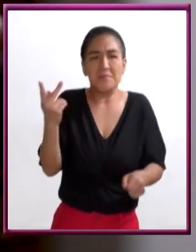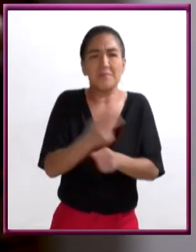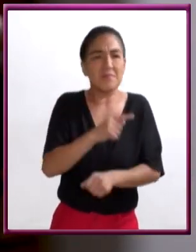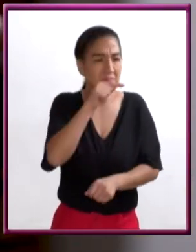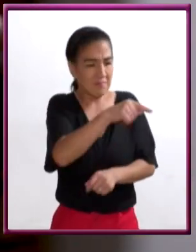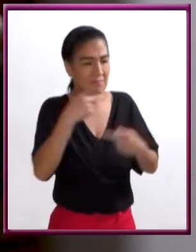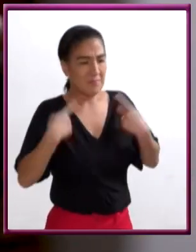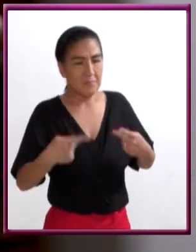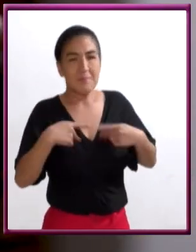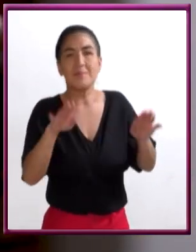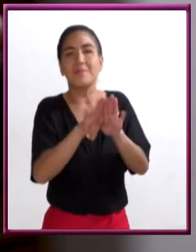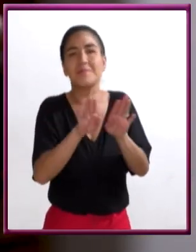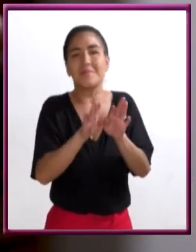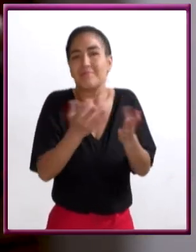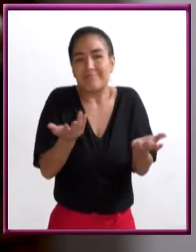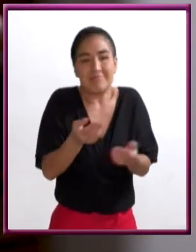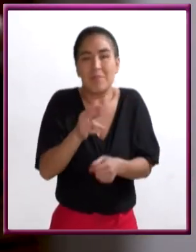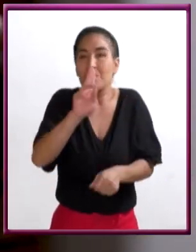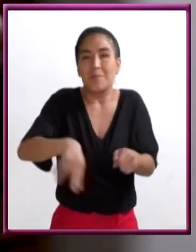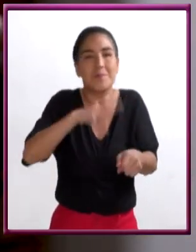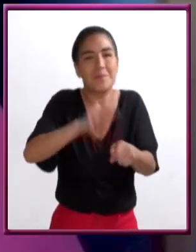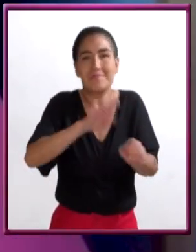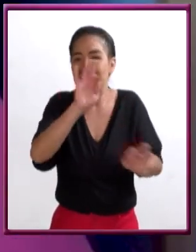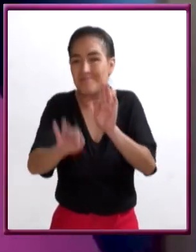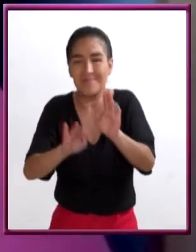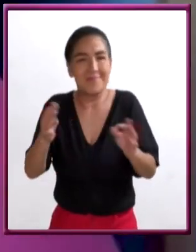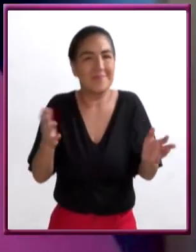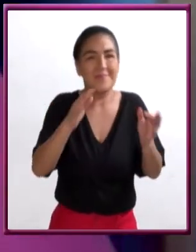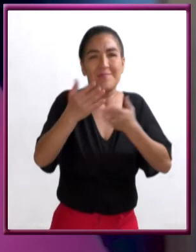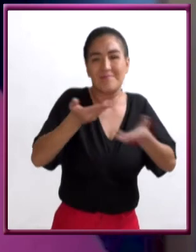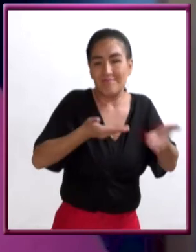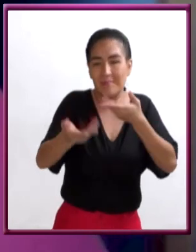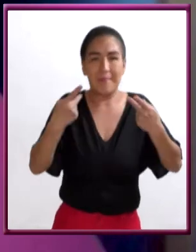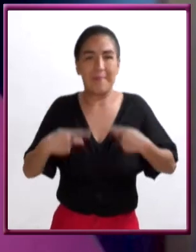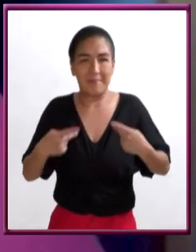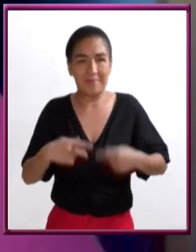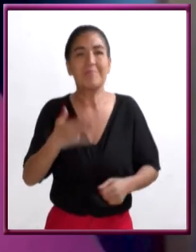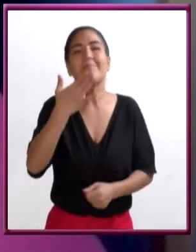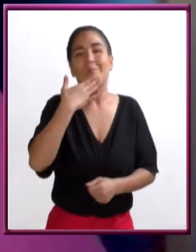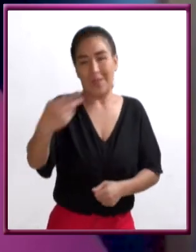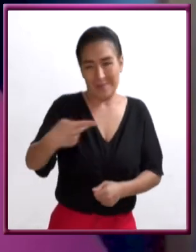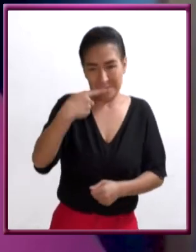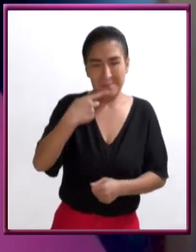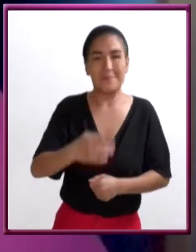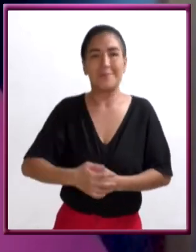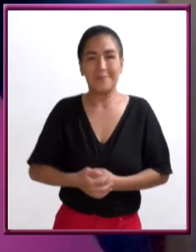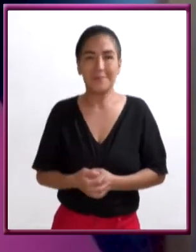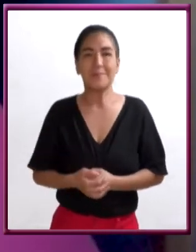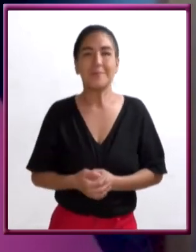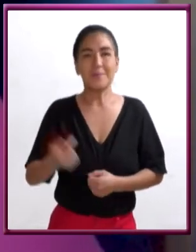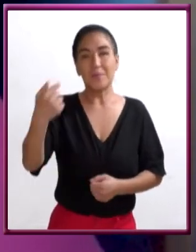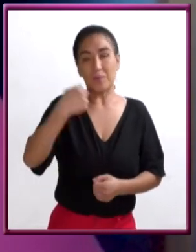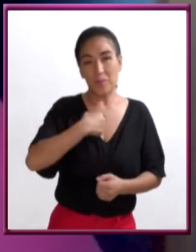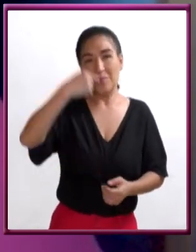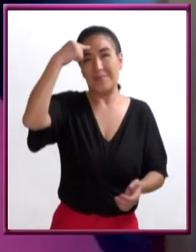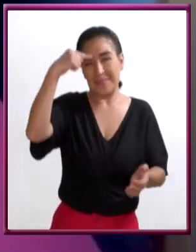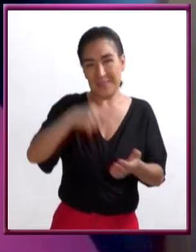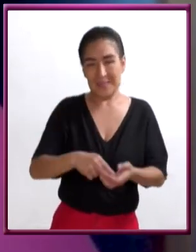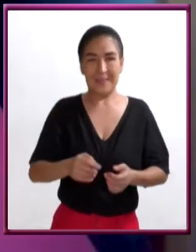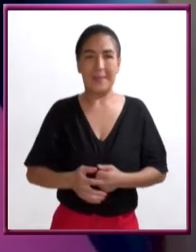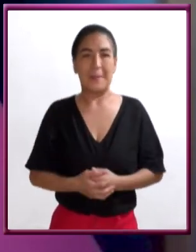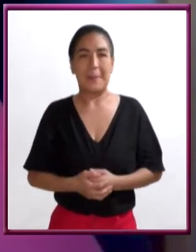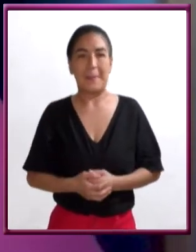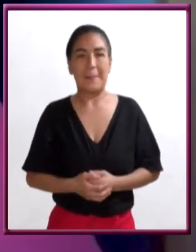si asumen que esta es la forma de relacionarse? Muy buena pregunta también. Me parece que